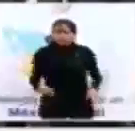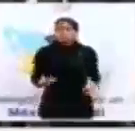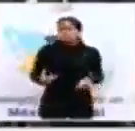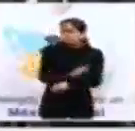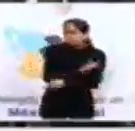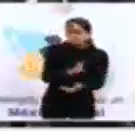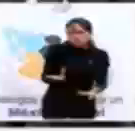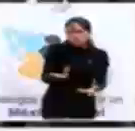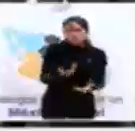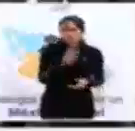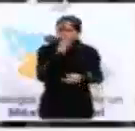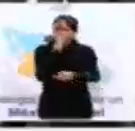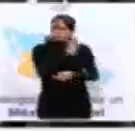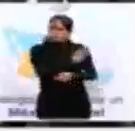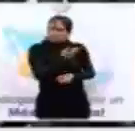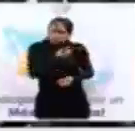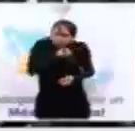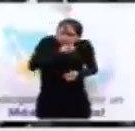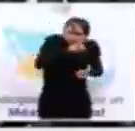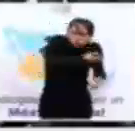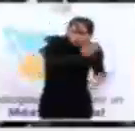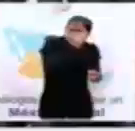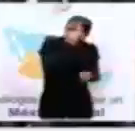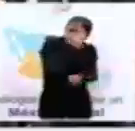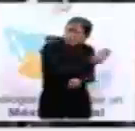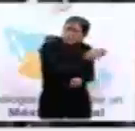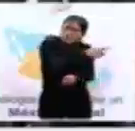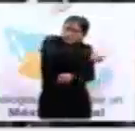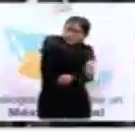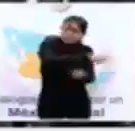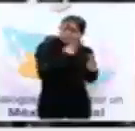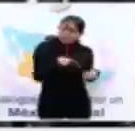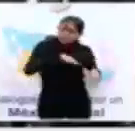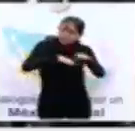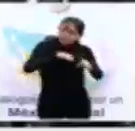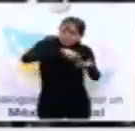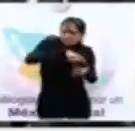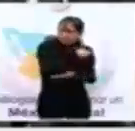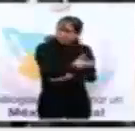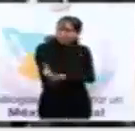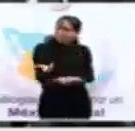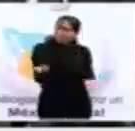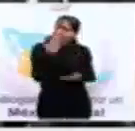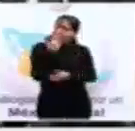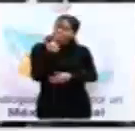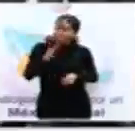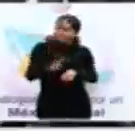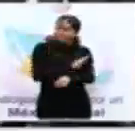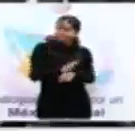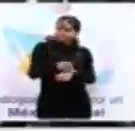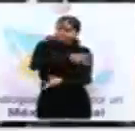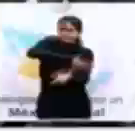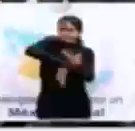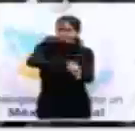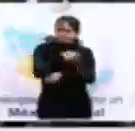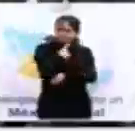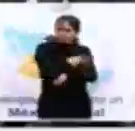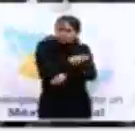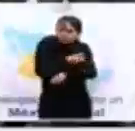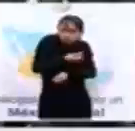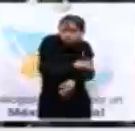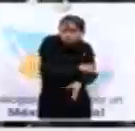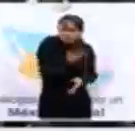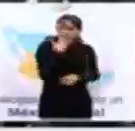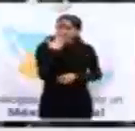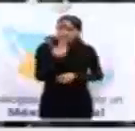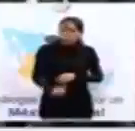sabe dónde se vaya todo ese recurso cuantioso que se va al campo y que no se traduce en mayor productividad y en beneficio a